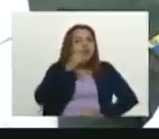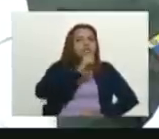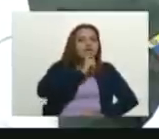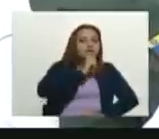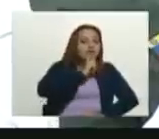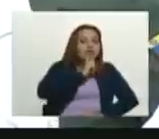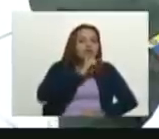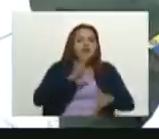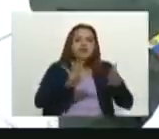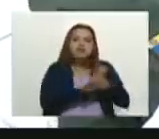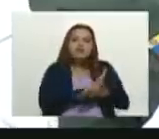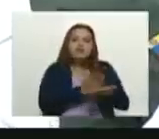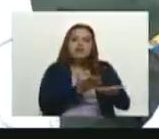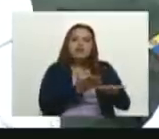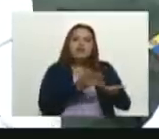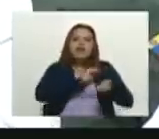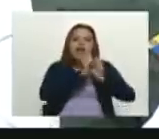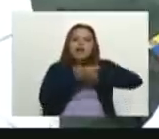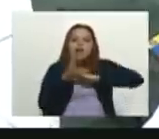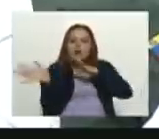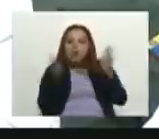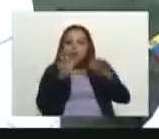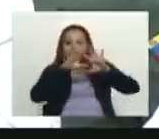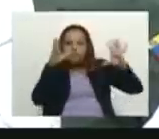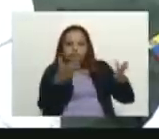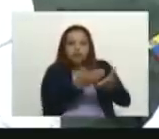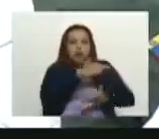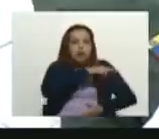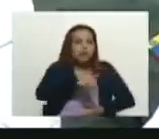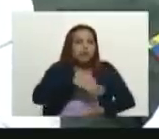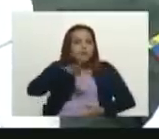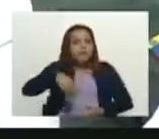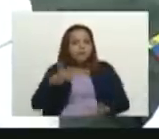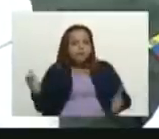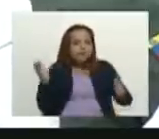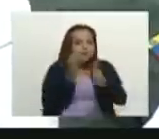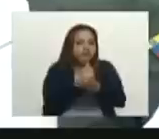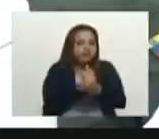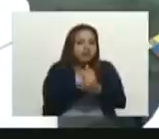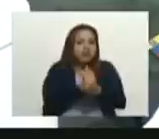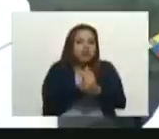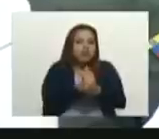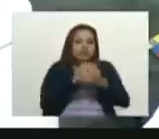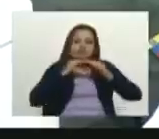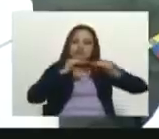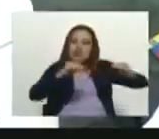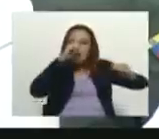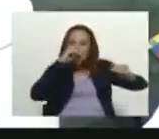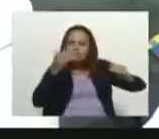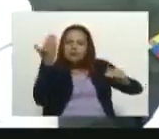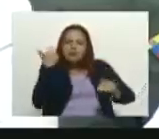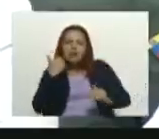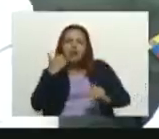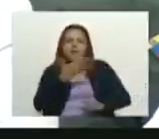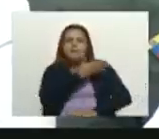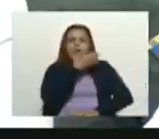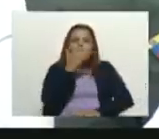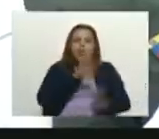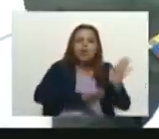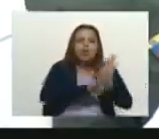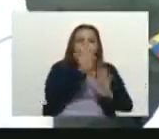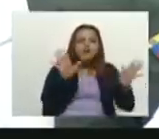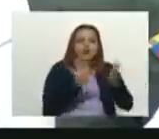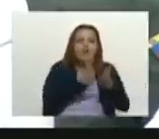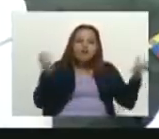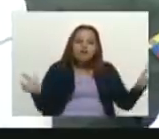dificultades de la crisis del cambio climático, nosotros logramos sostener el año pasado la mayor producción de verduras